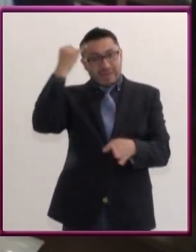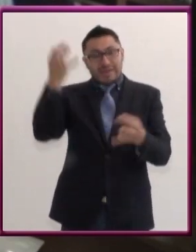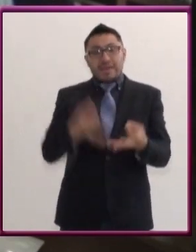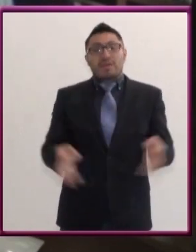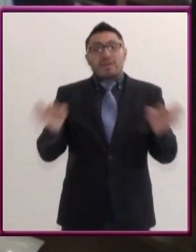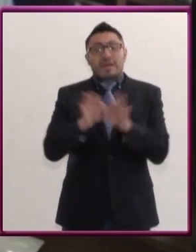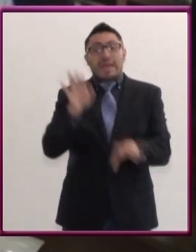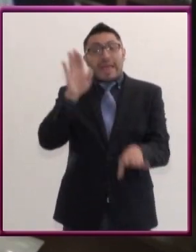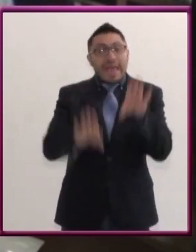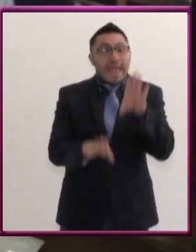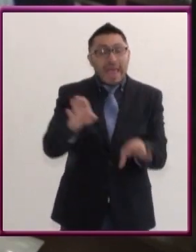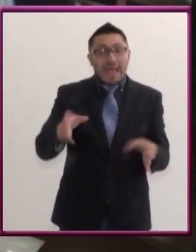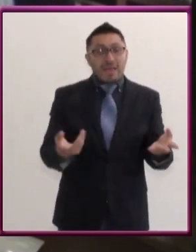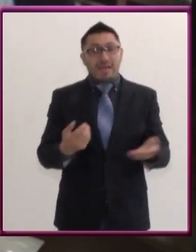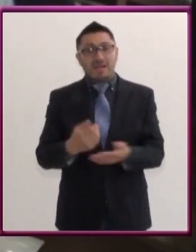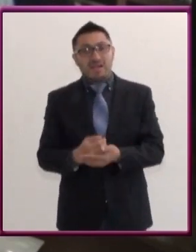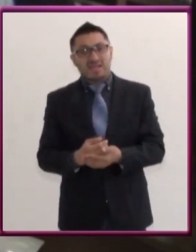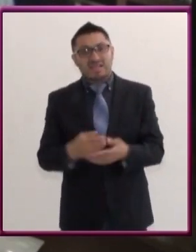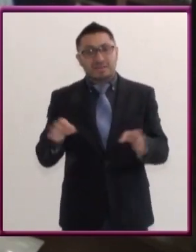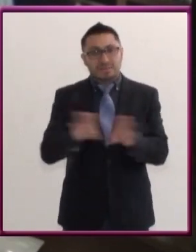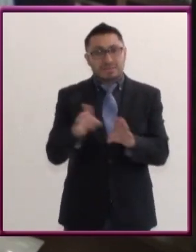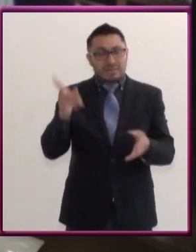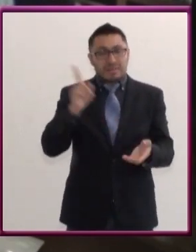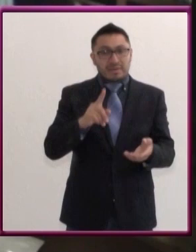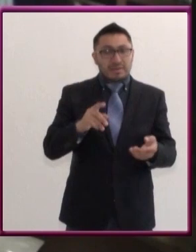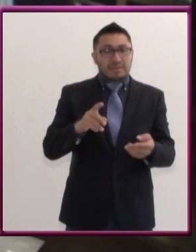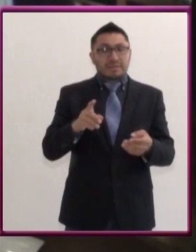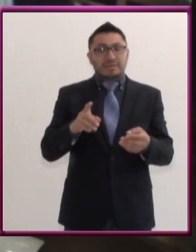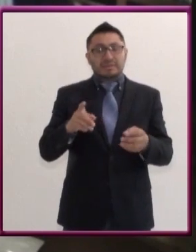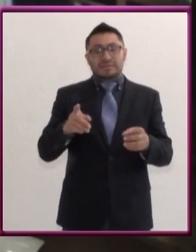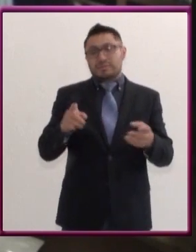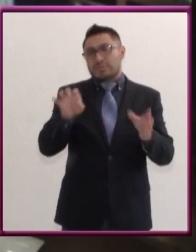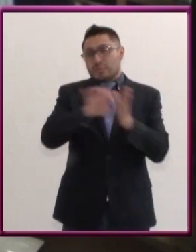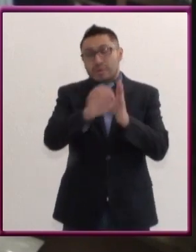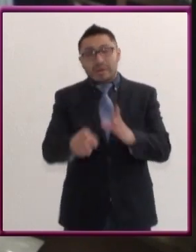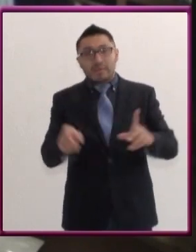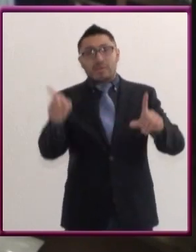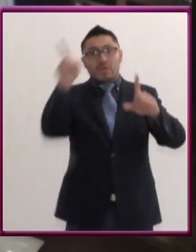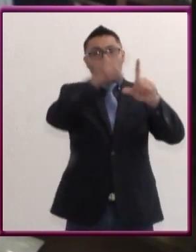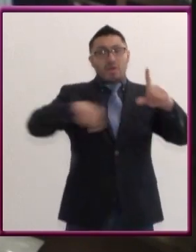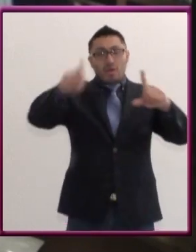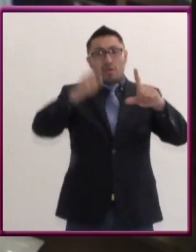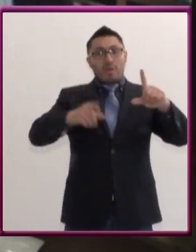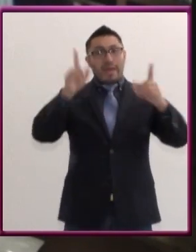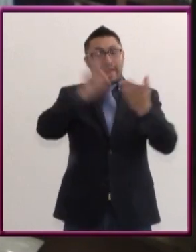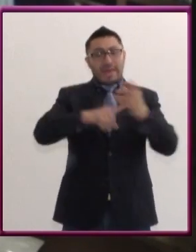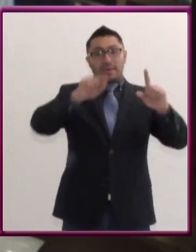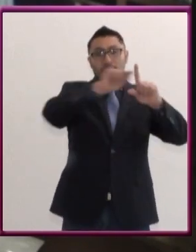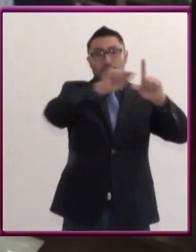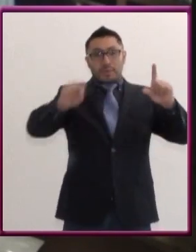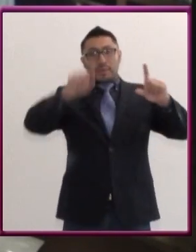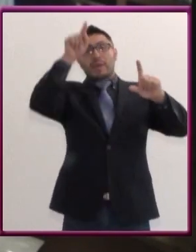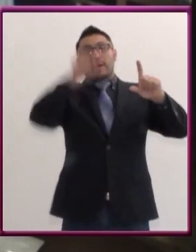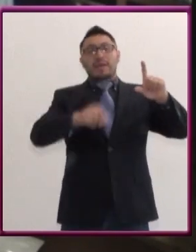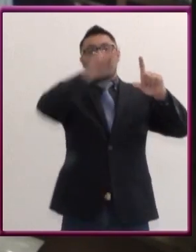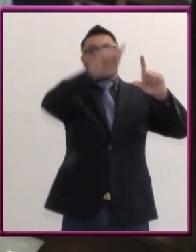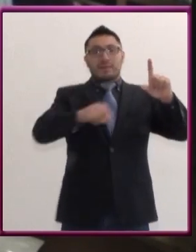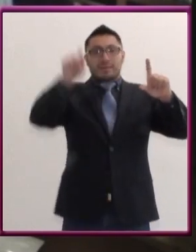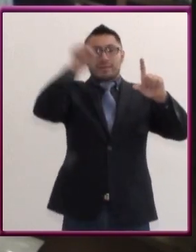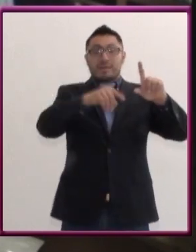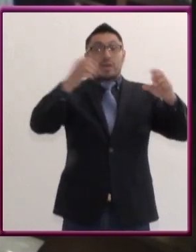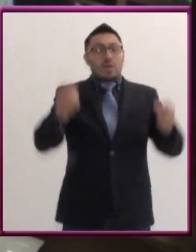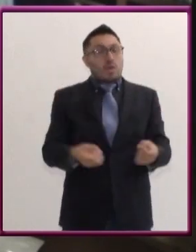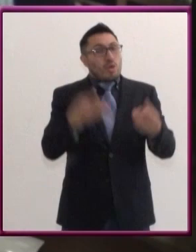las veces que cabe, entre comillas, el diámetro de un círculo en la circunferencia, pero ellos no lo manejaban